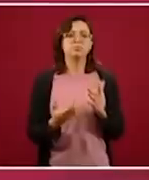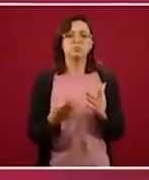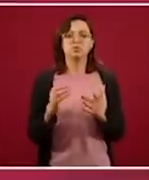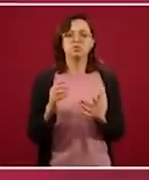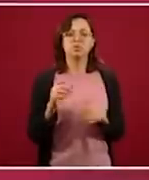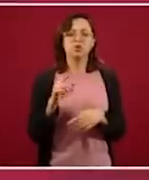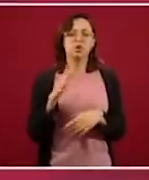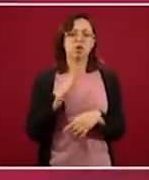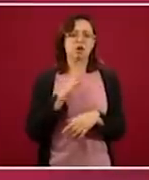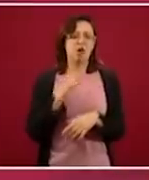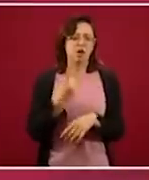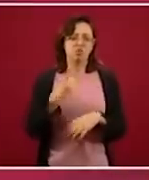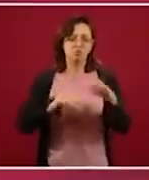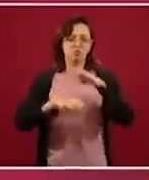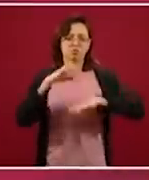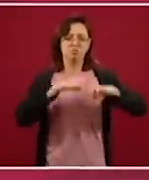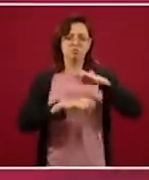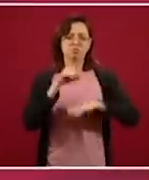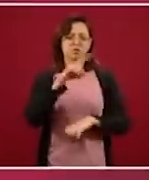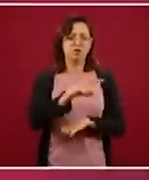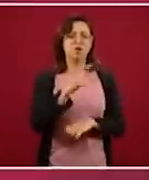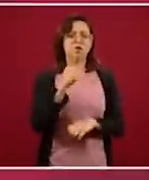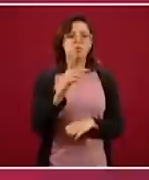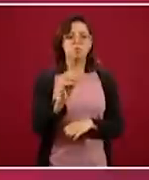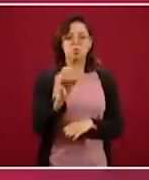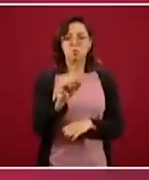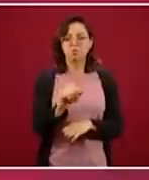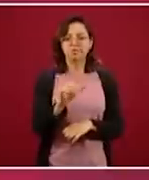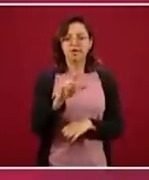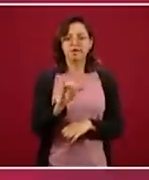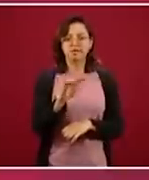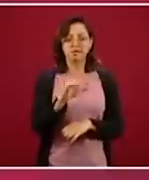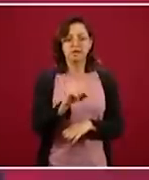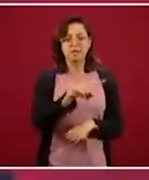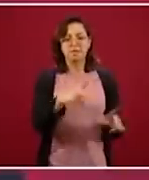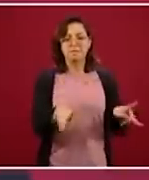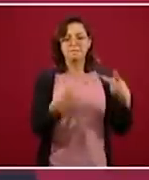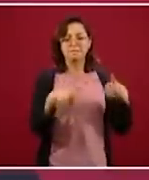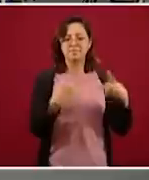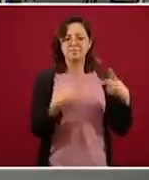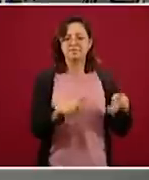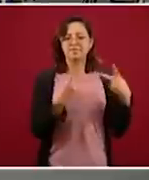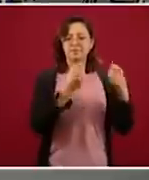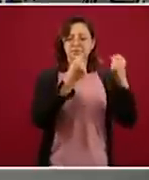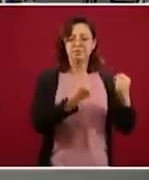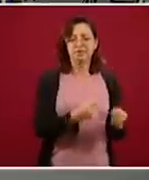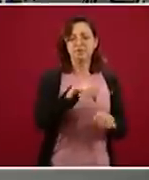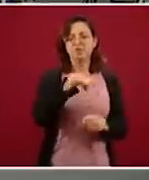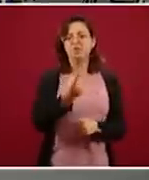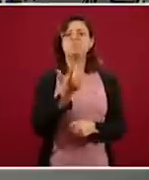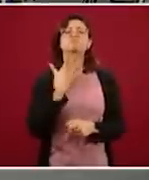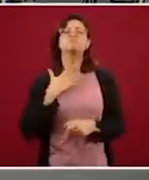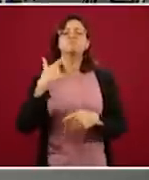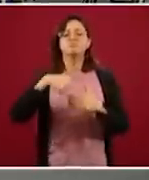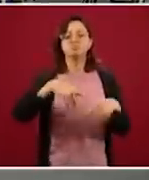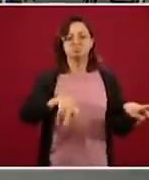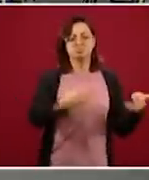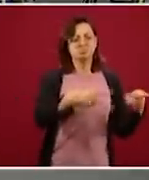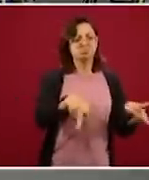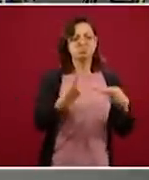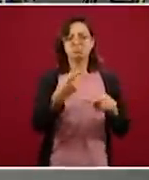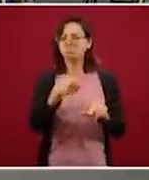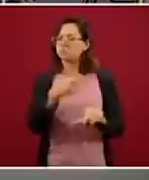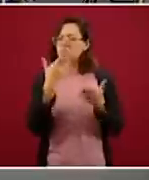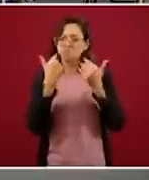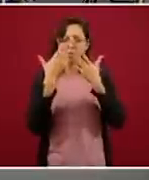Odebrecht, eran una empresa en Poza Rica constituida por un vendedor de seguros y un despachador de una gasolinera, ninguno de los dos con